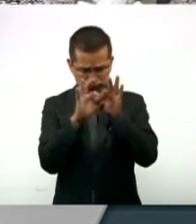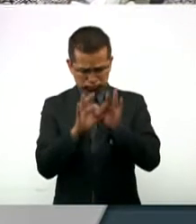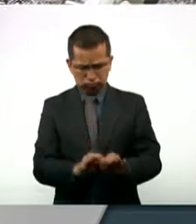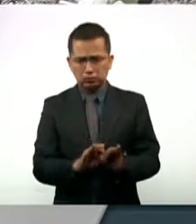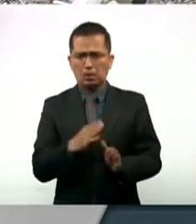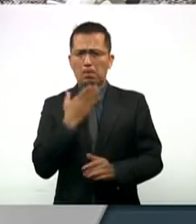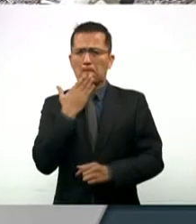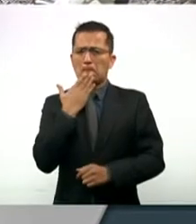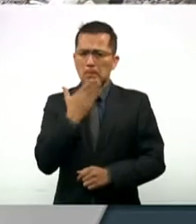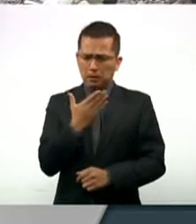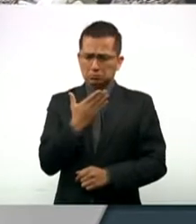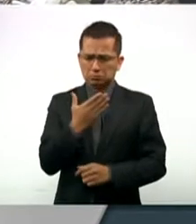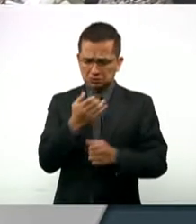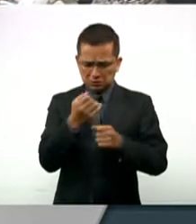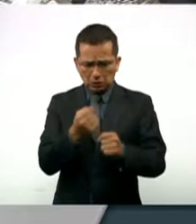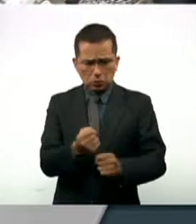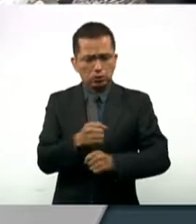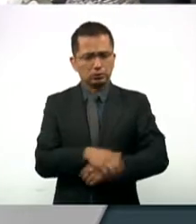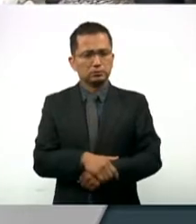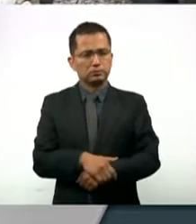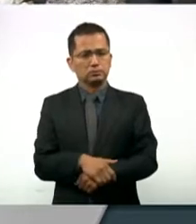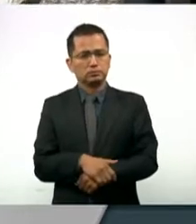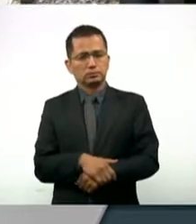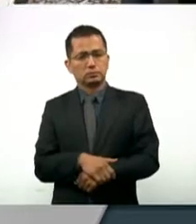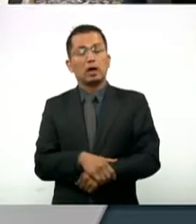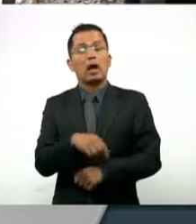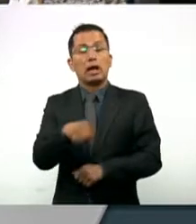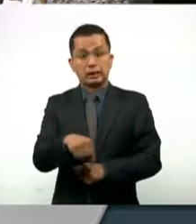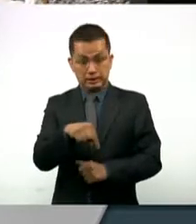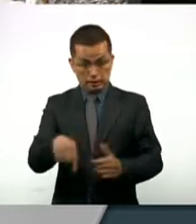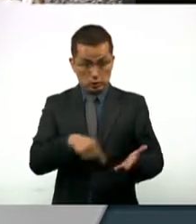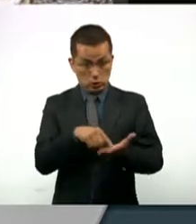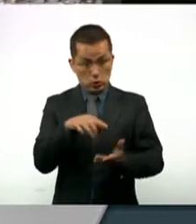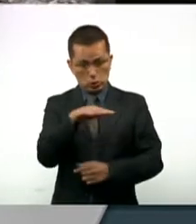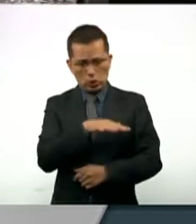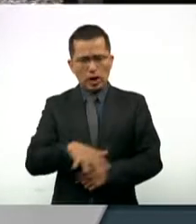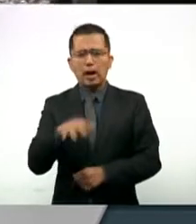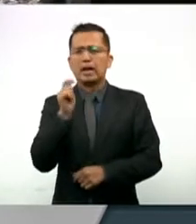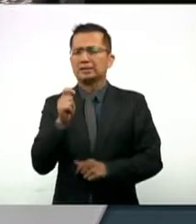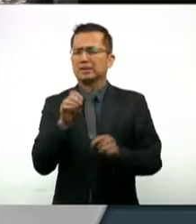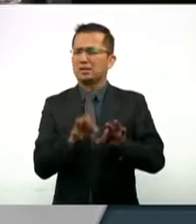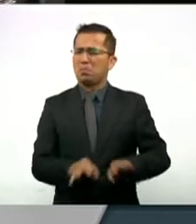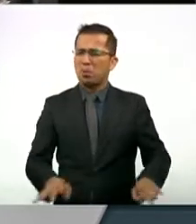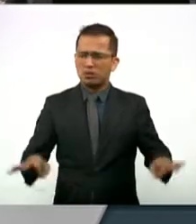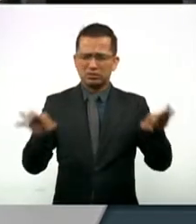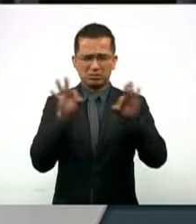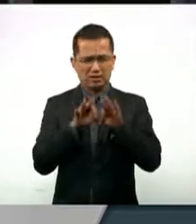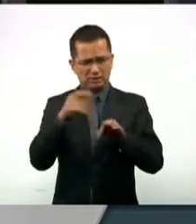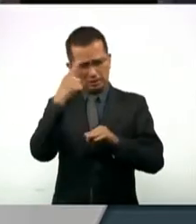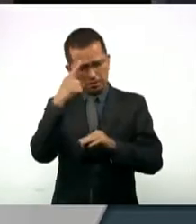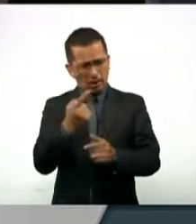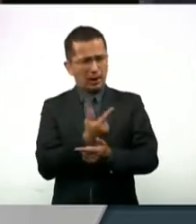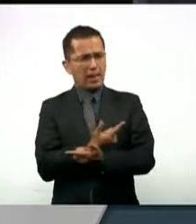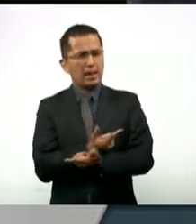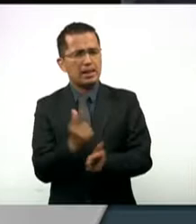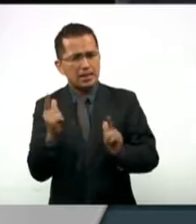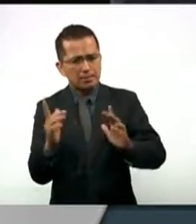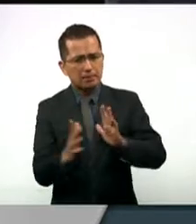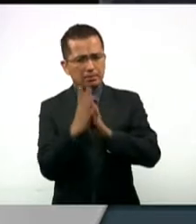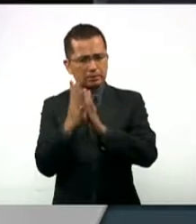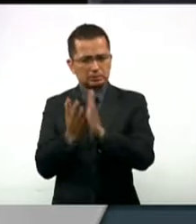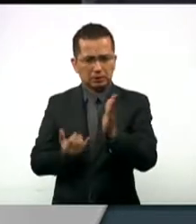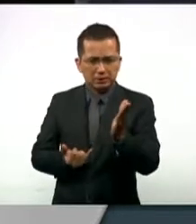en este templo de la democracia y de la república aquí en este recinto